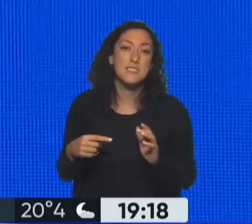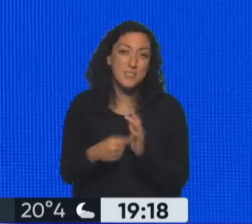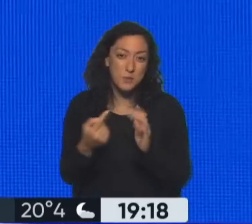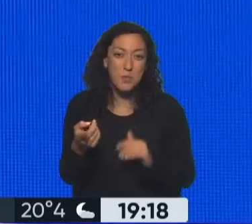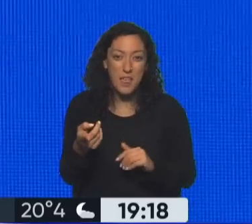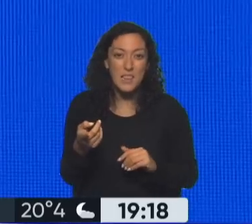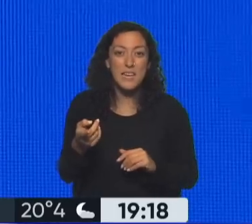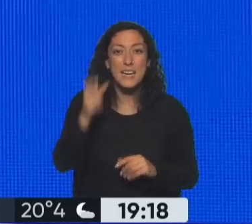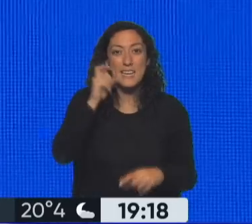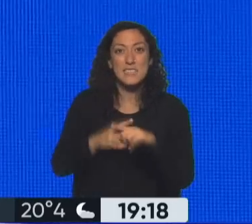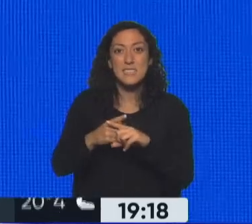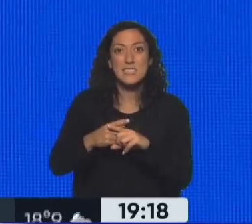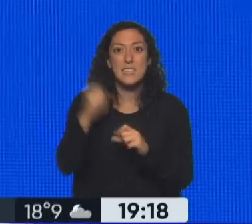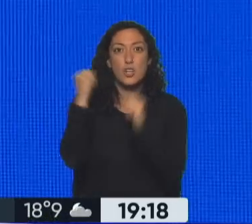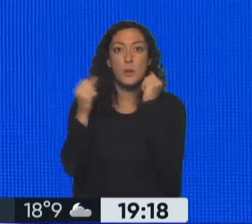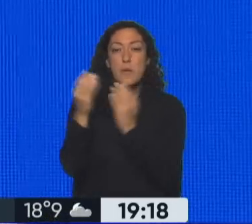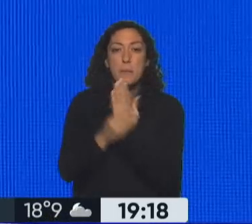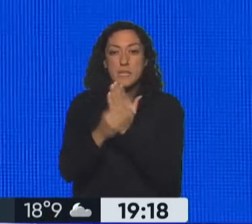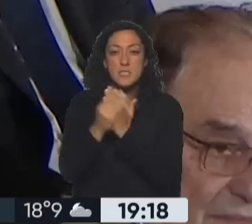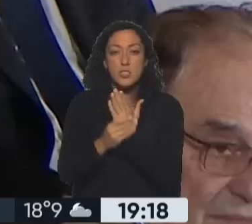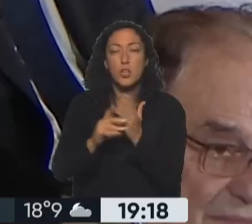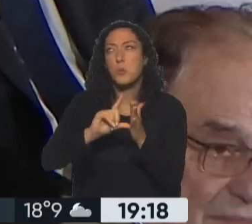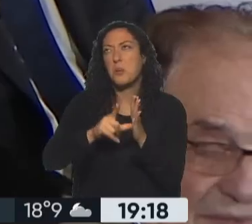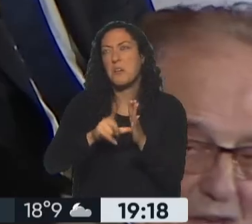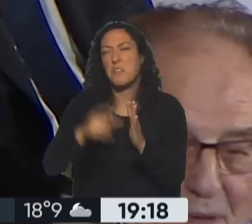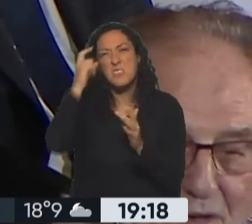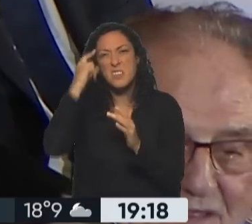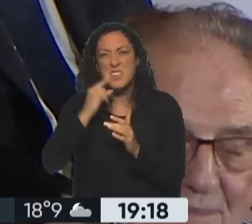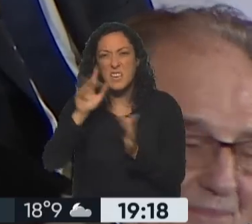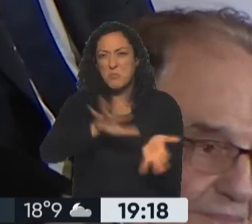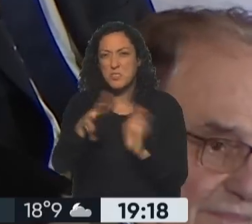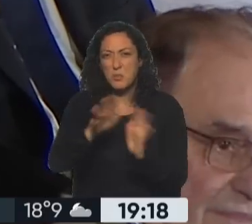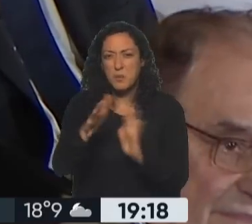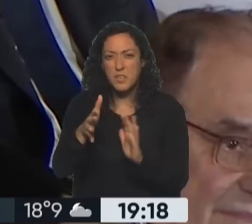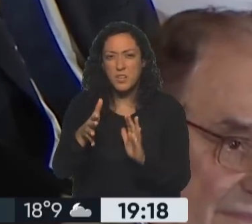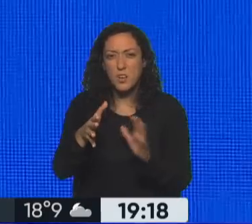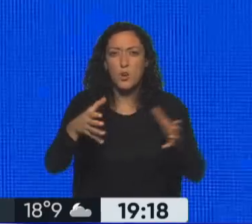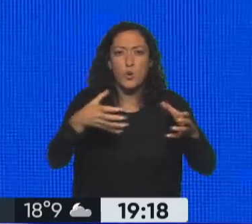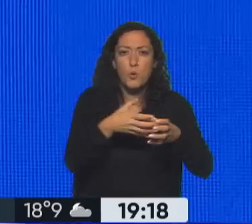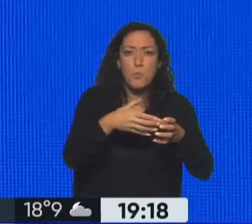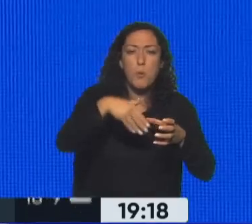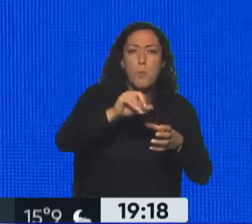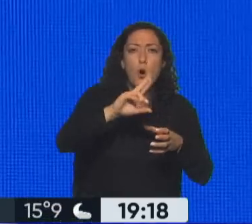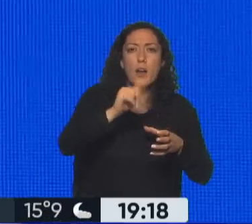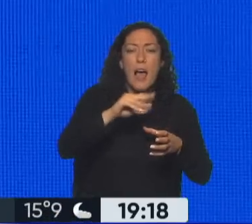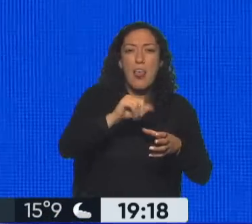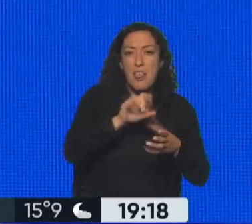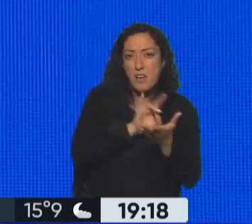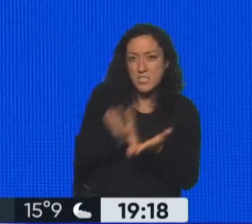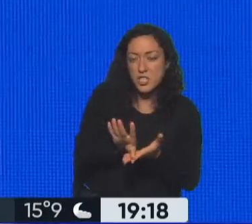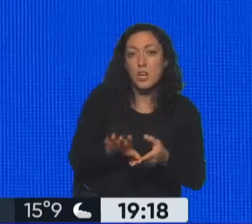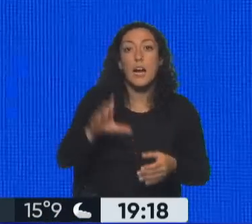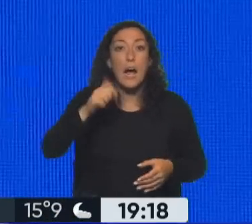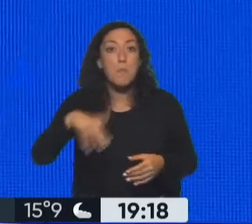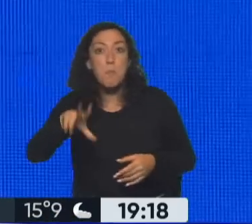de Economía, que duró 10 días, si mal no recuerdo, y lo echó la Franja Morada, no, ni la Cámpora, que no